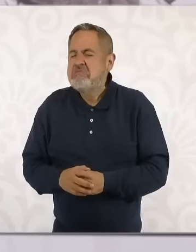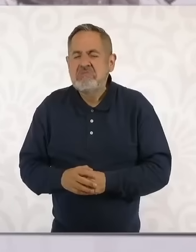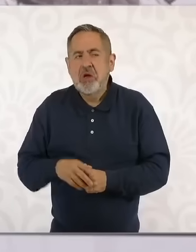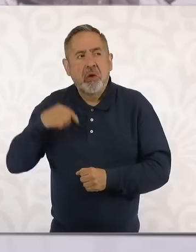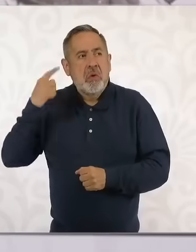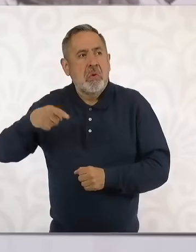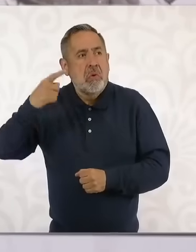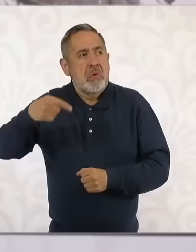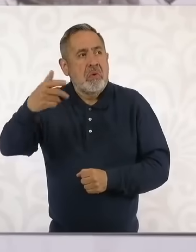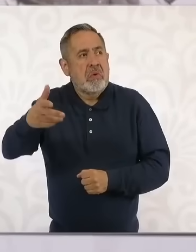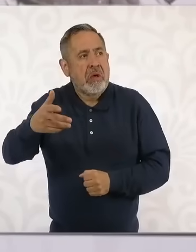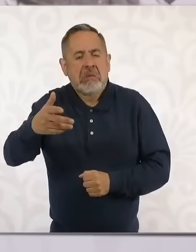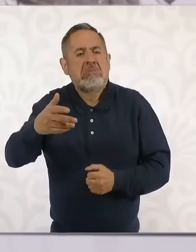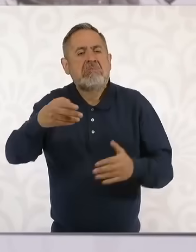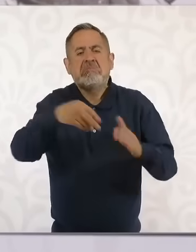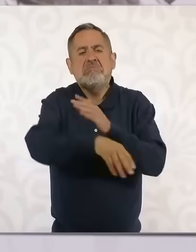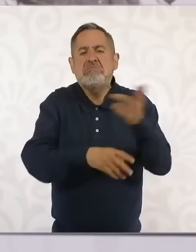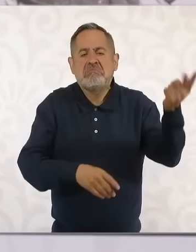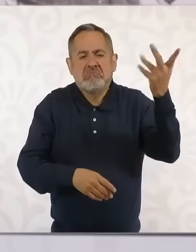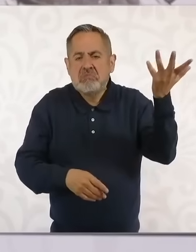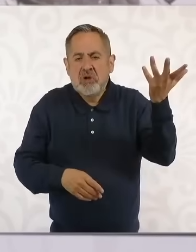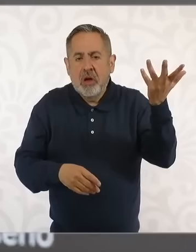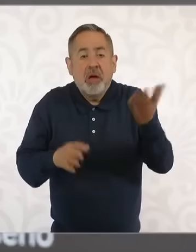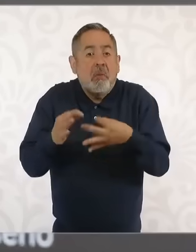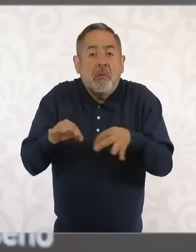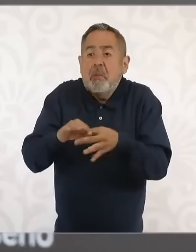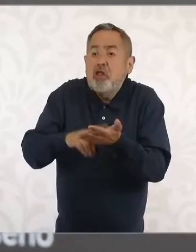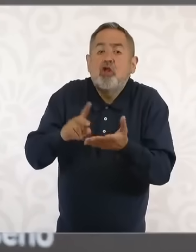más importante es el apoyo del pueblo, el apoyo popular.